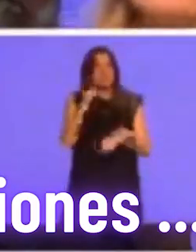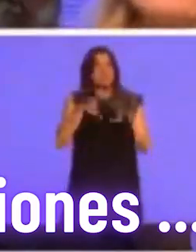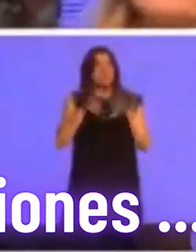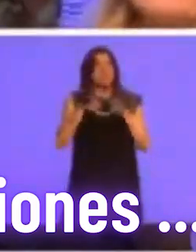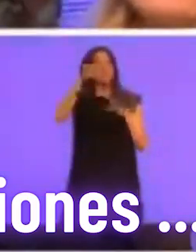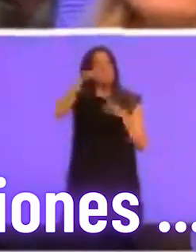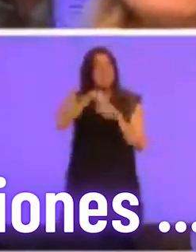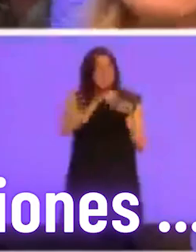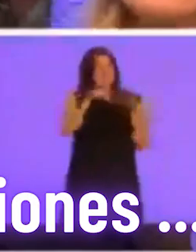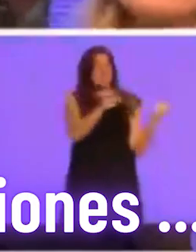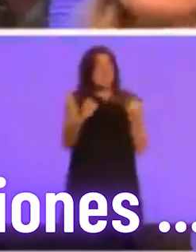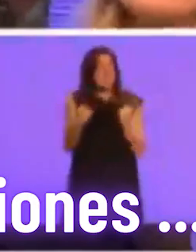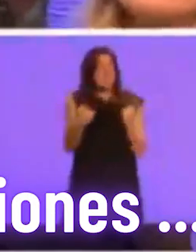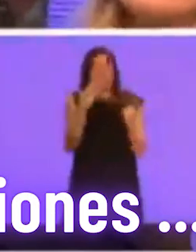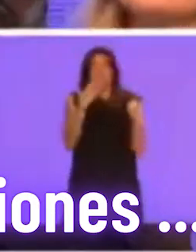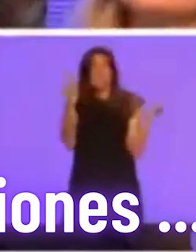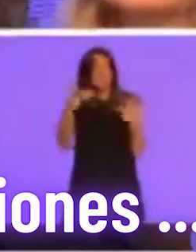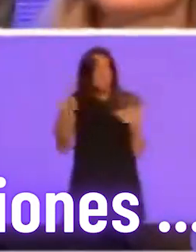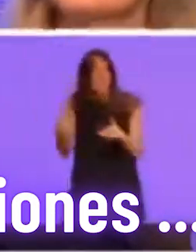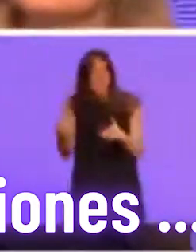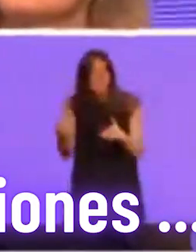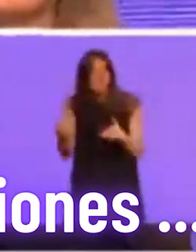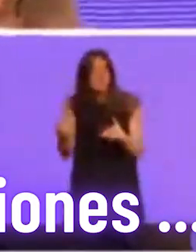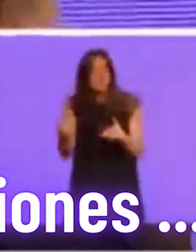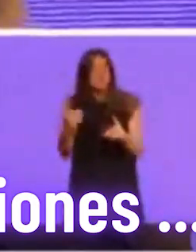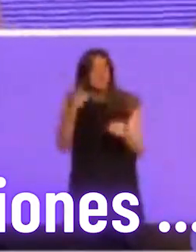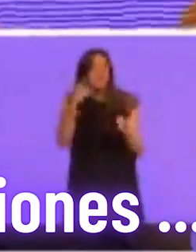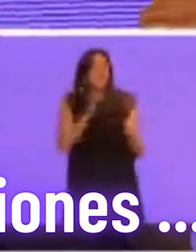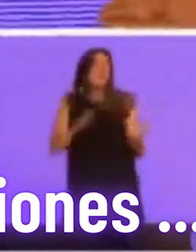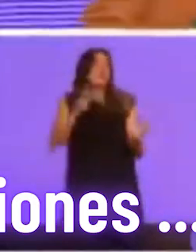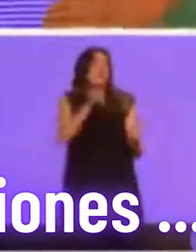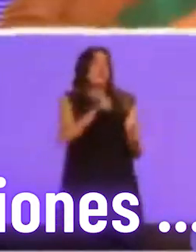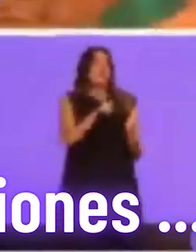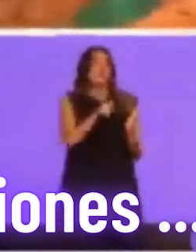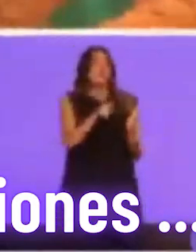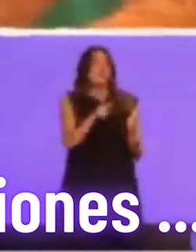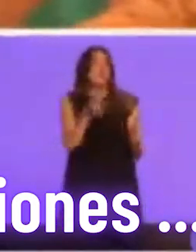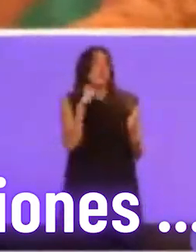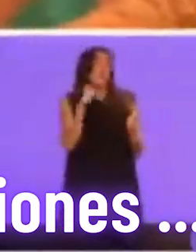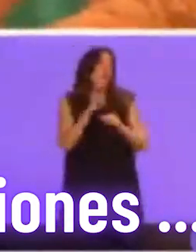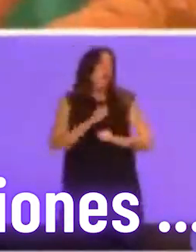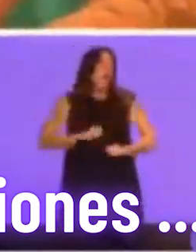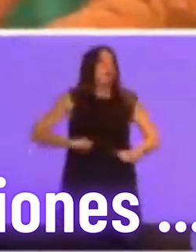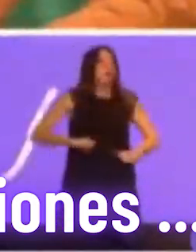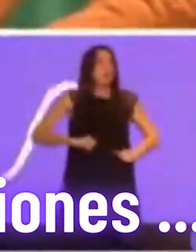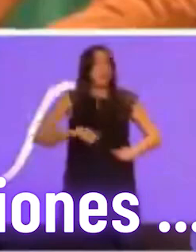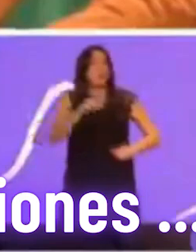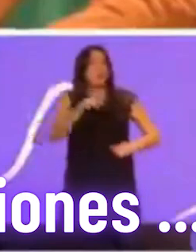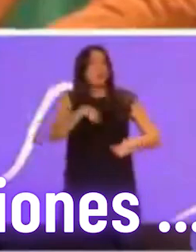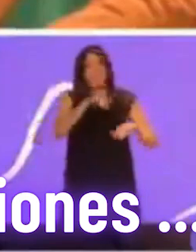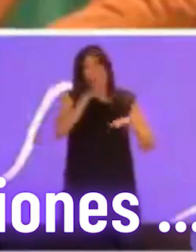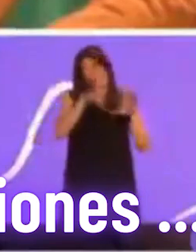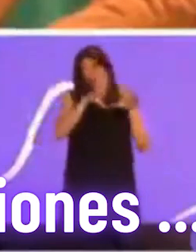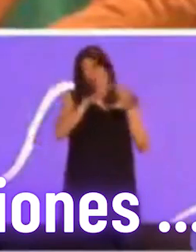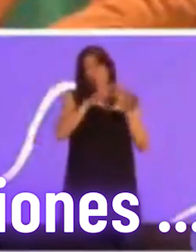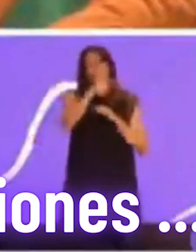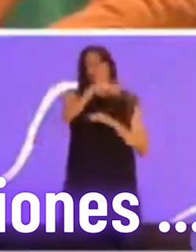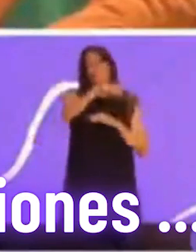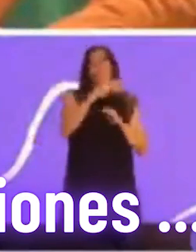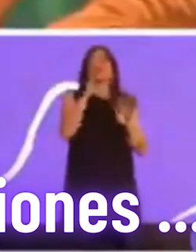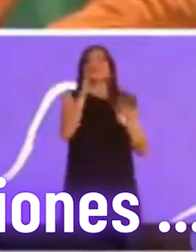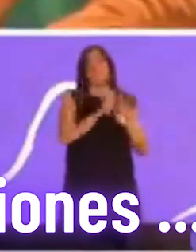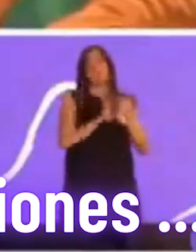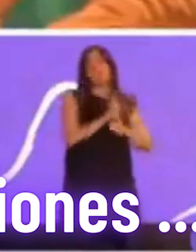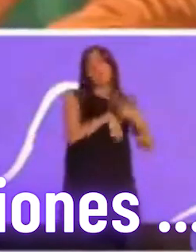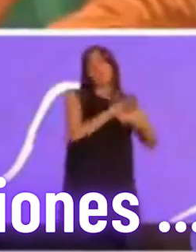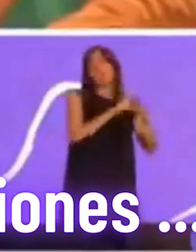instituciones, pasa que nos podemos creer que es un avance feminista que la señora Ayuso sea presidenta de la Comunidad de Madrid y se dedique a